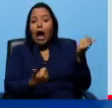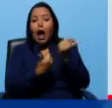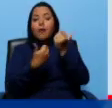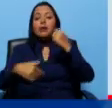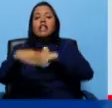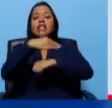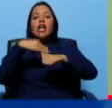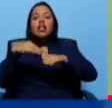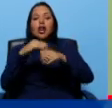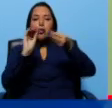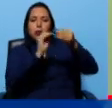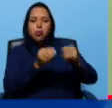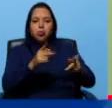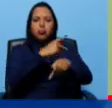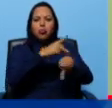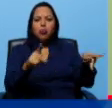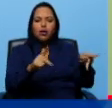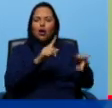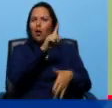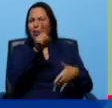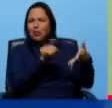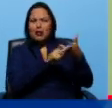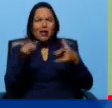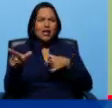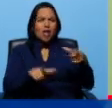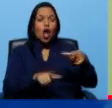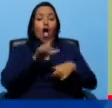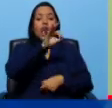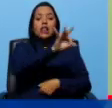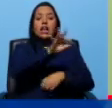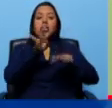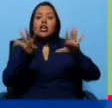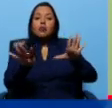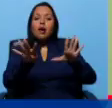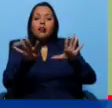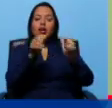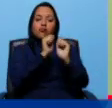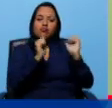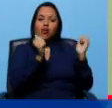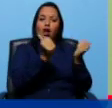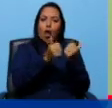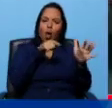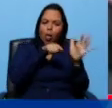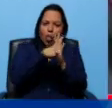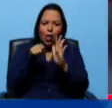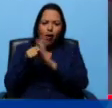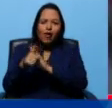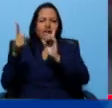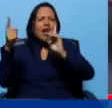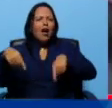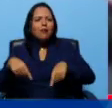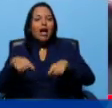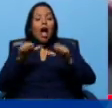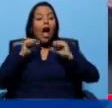y se ha recuperado en todo. Tiene 39 aulas, tiene también un